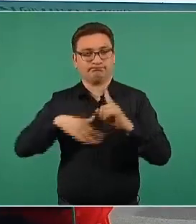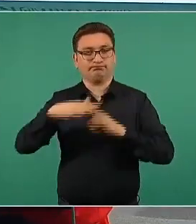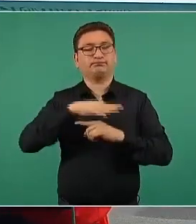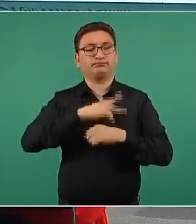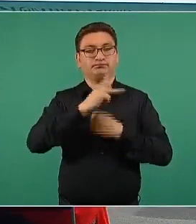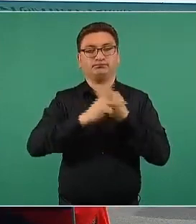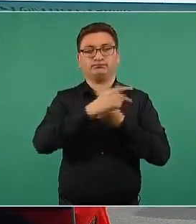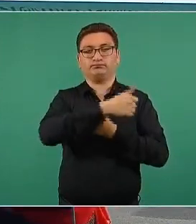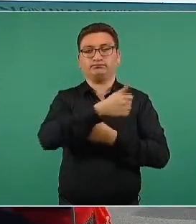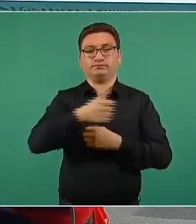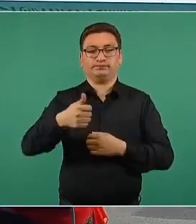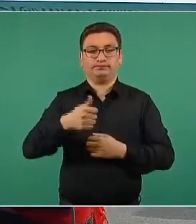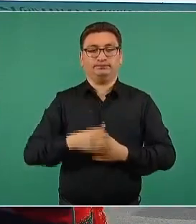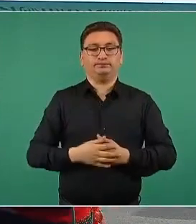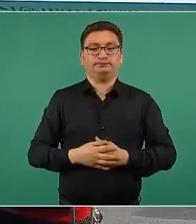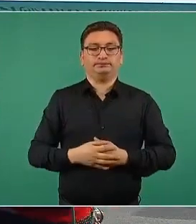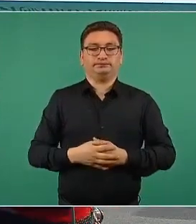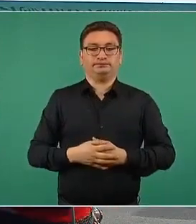países.